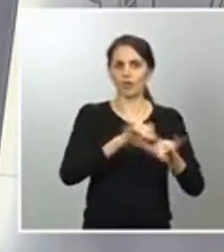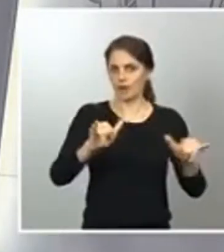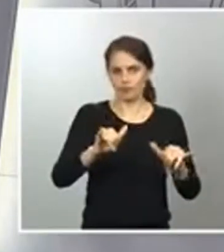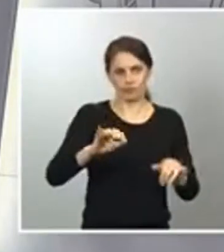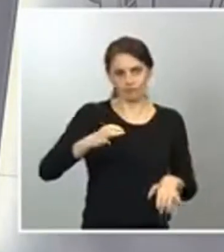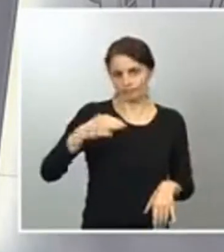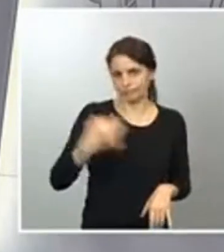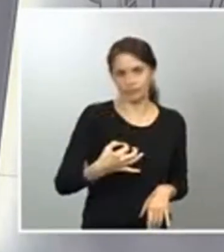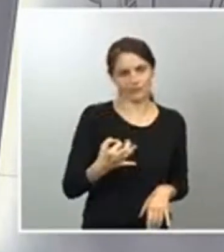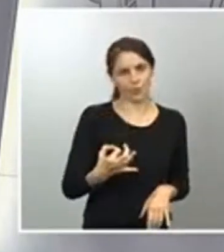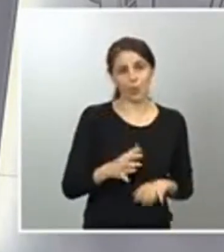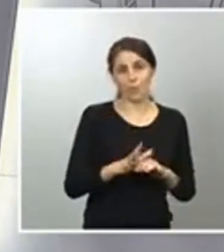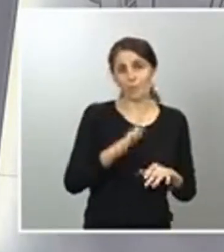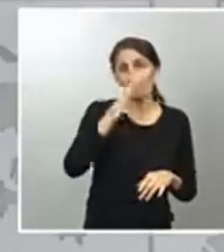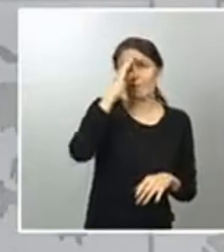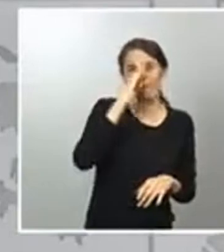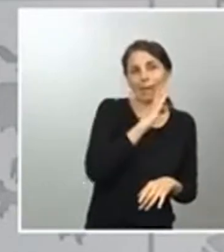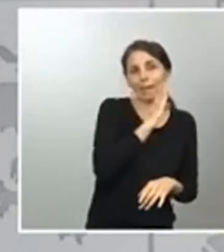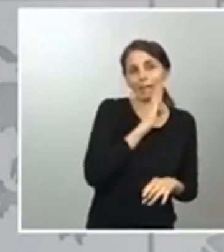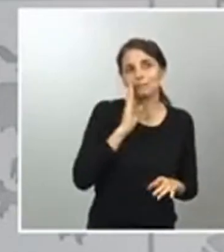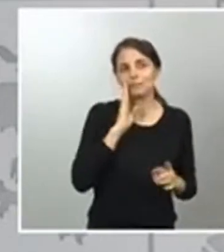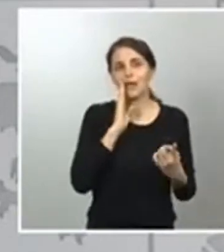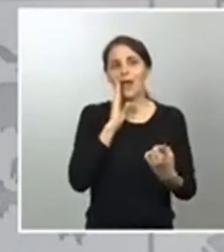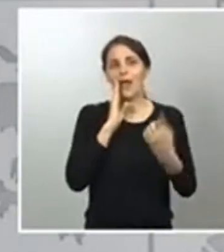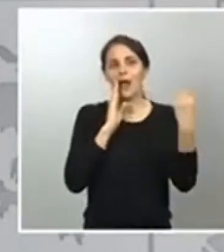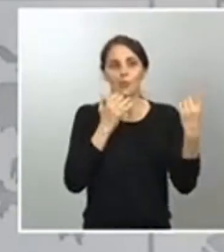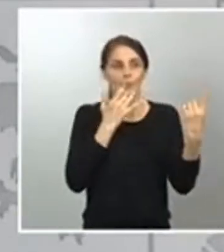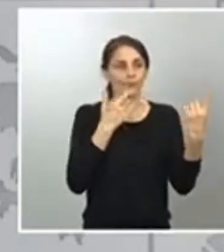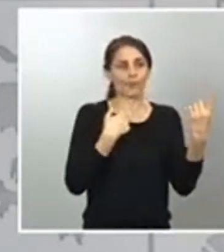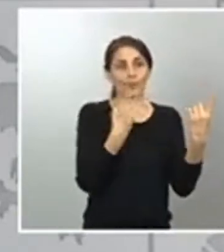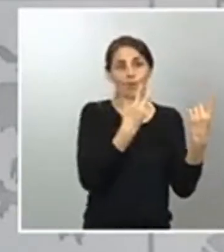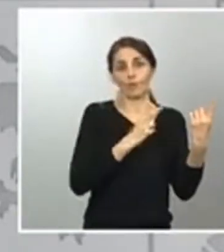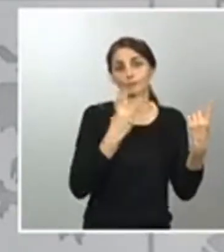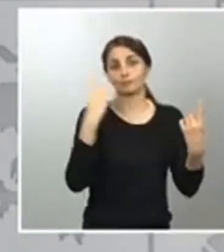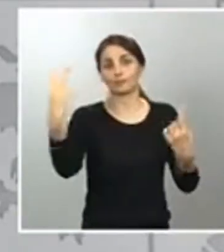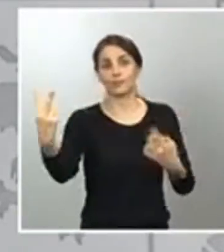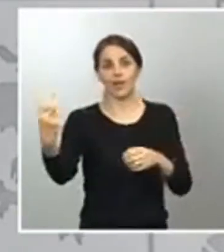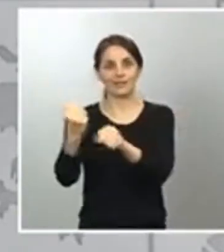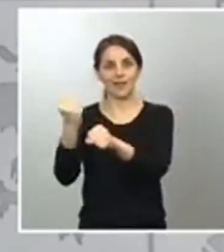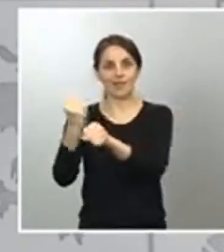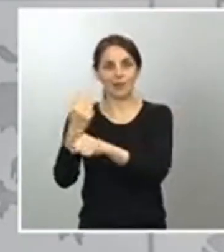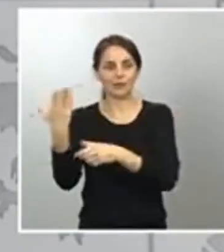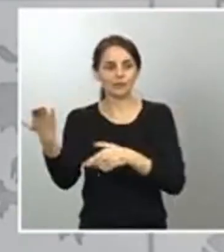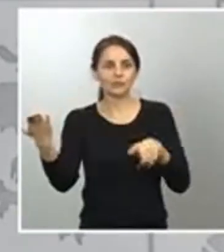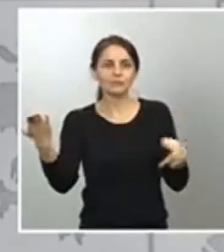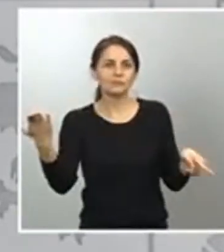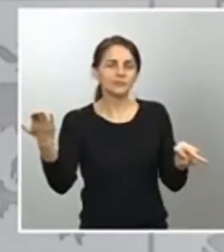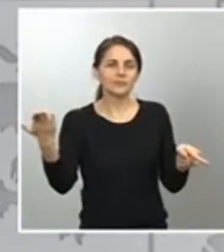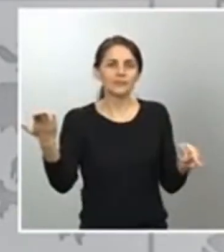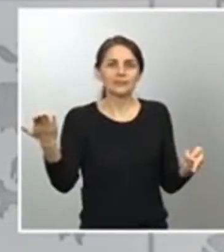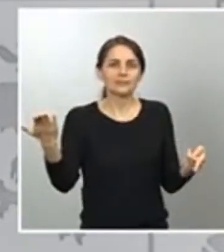en una unidad familiar, pues vayan a trabajar y, en consecuencia, no tengan la capacidad de poder,